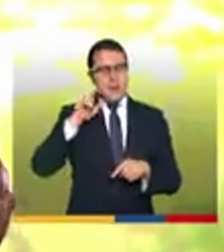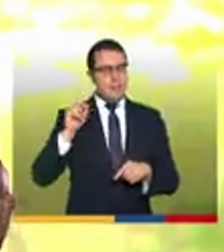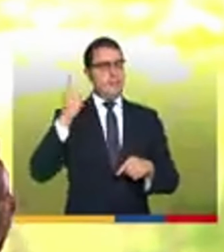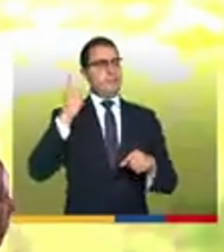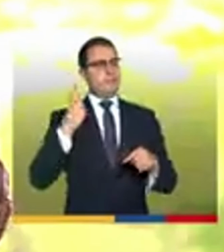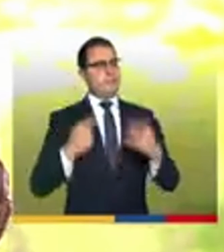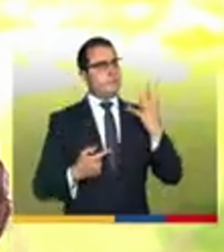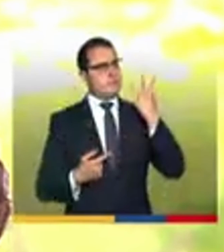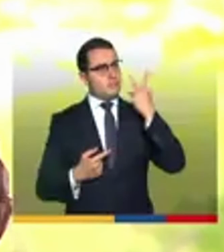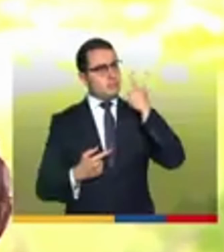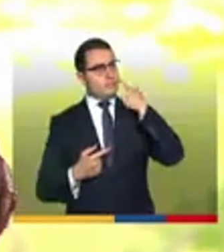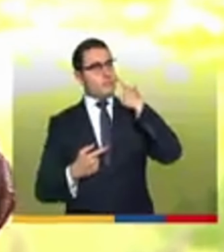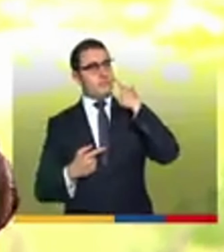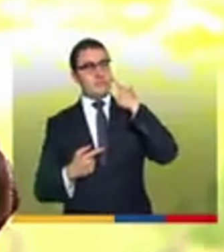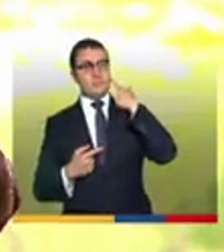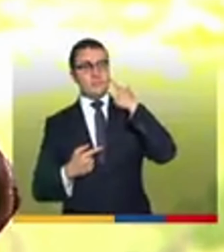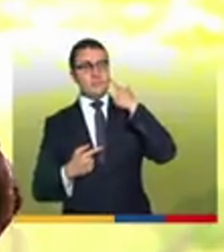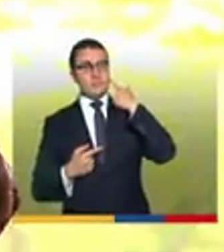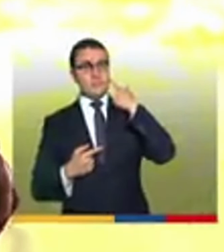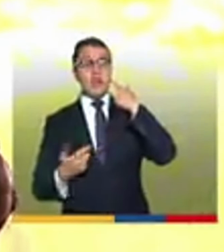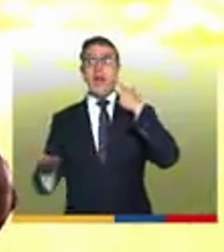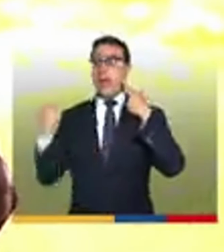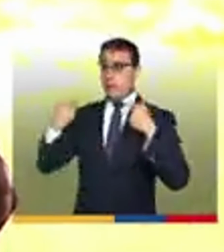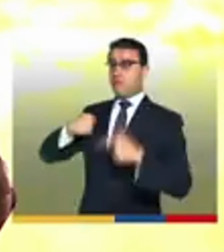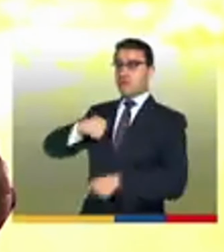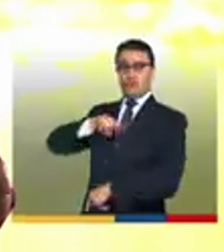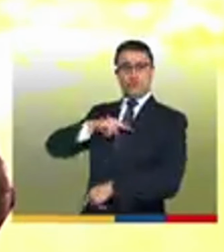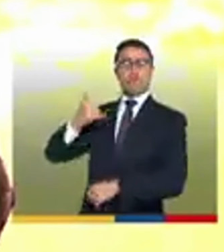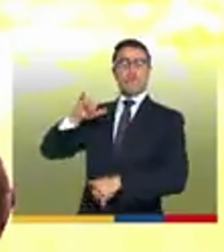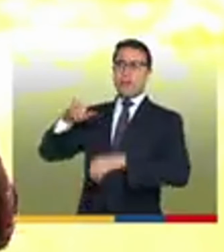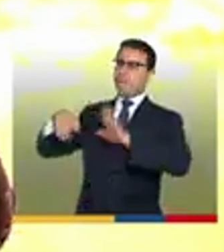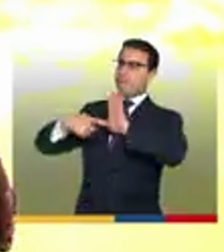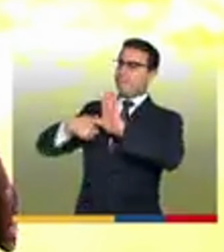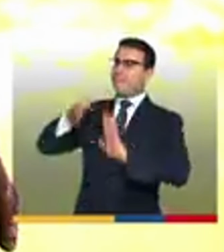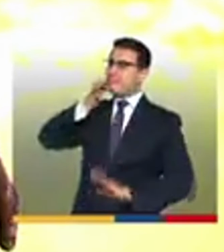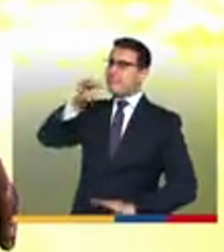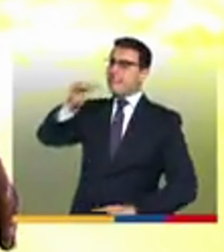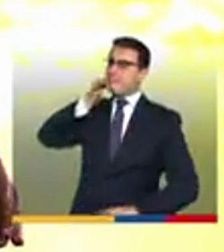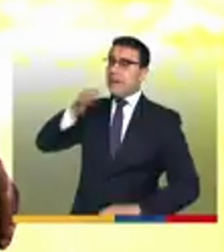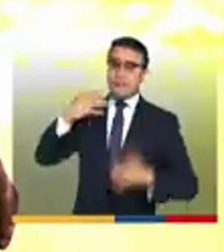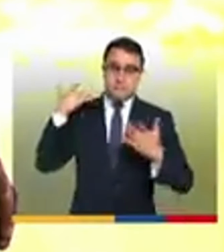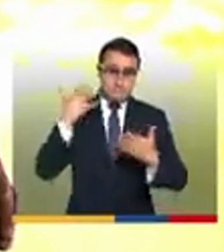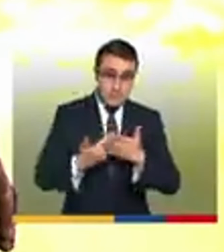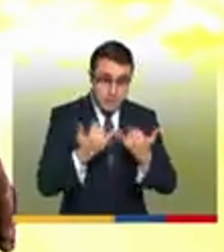escuchan lo que nosotros ya sabíamos.